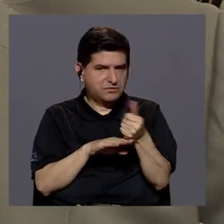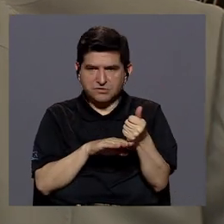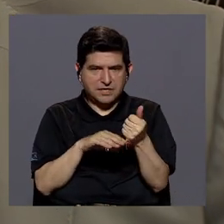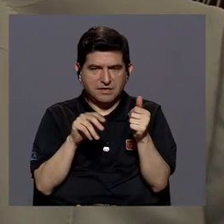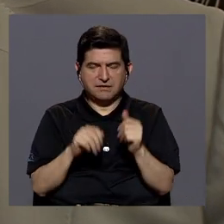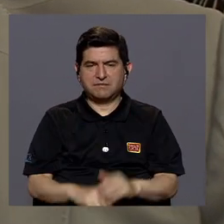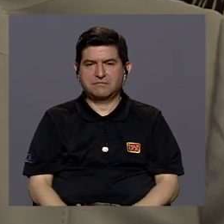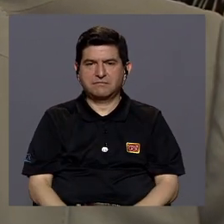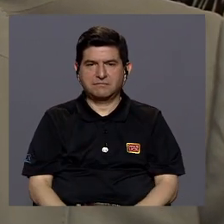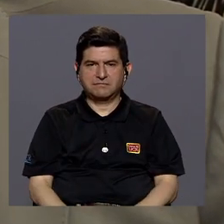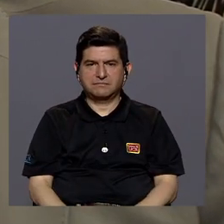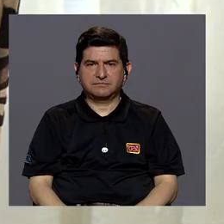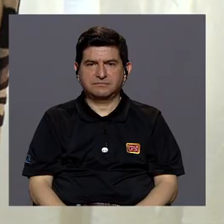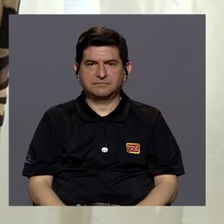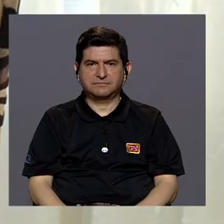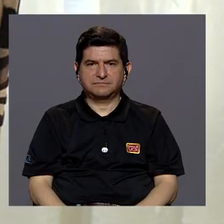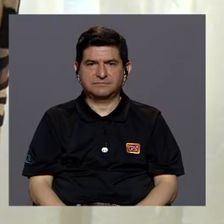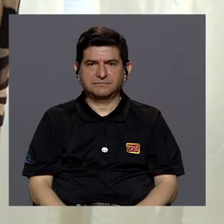Bueno, sí,